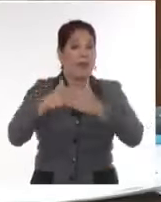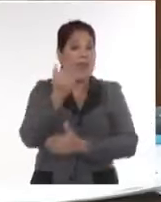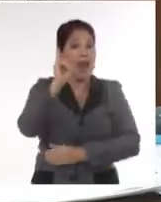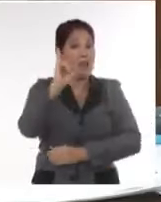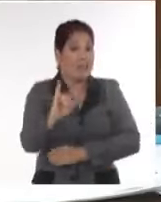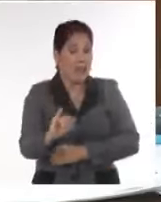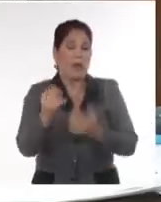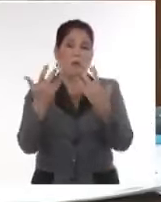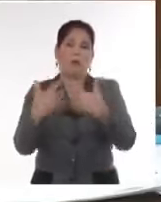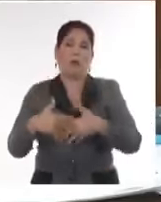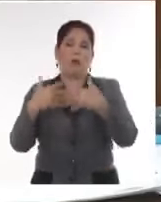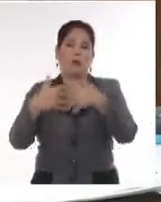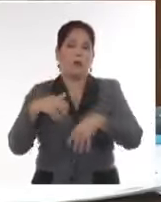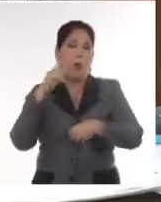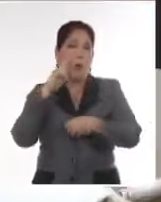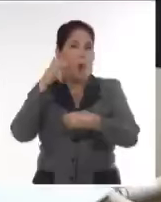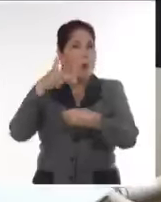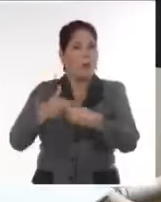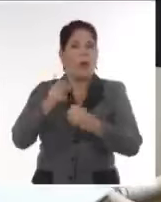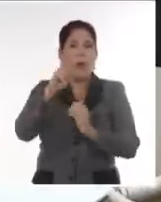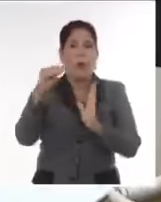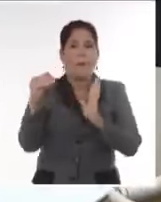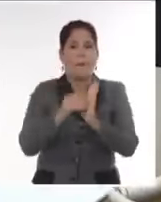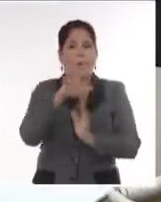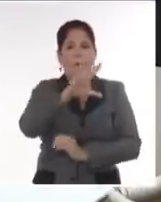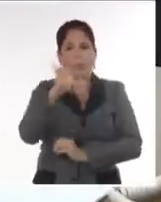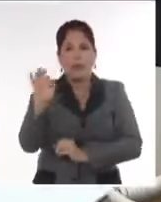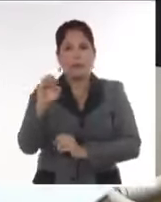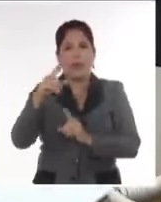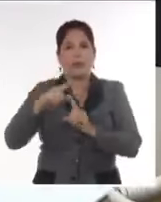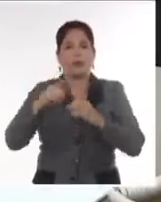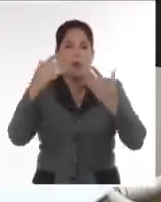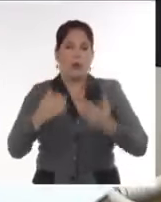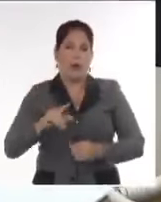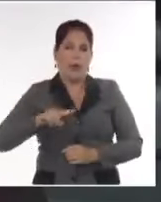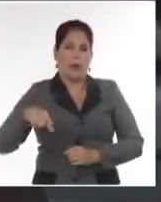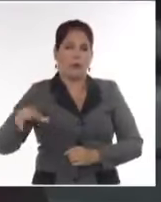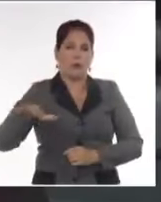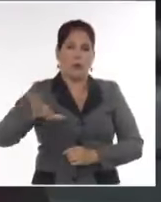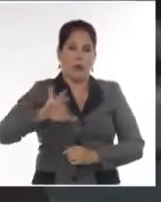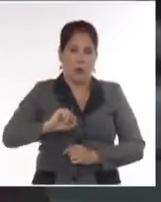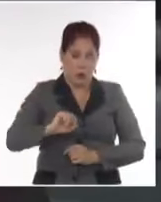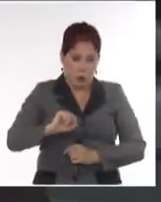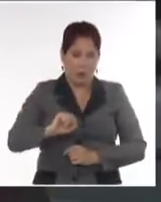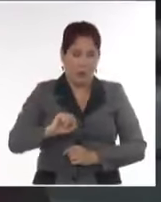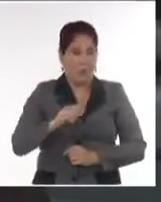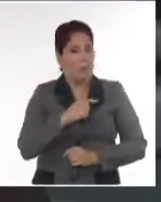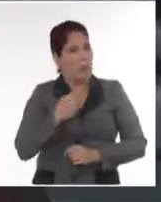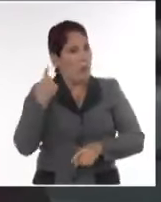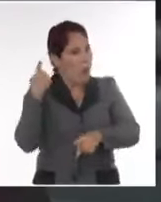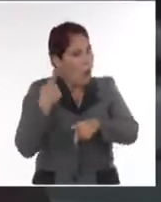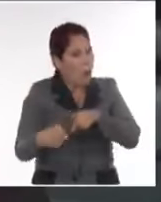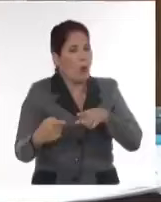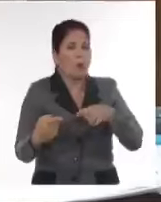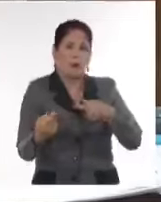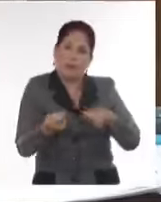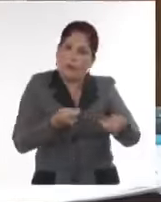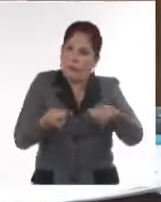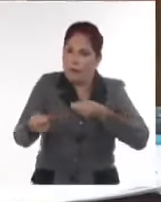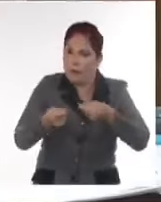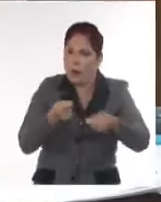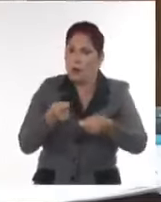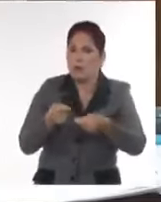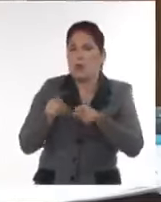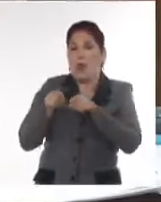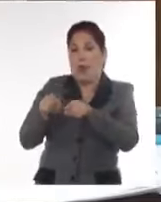refinar y la producción da 2.500 toneladas diarias, y hemos hecho otra negociación también que